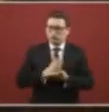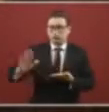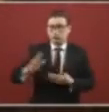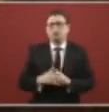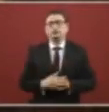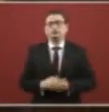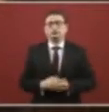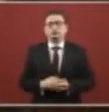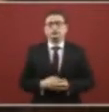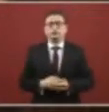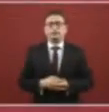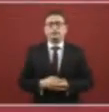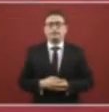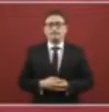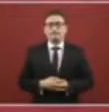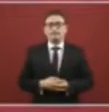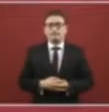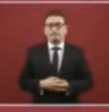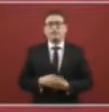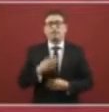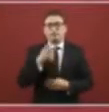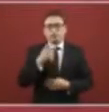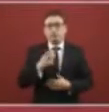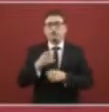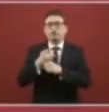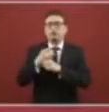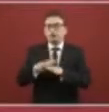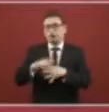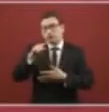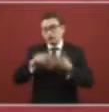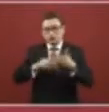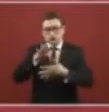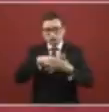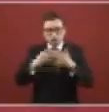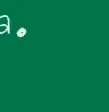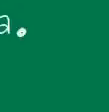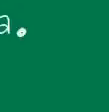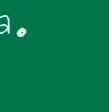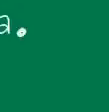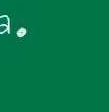que hacerse una revisión de los contenidos educativos